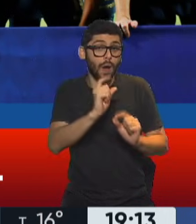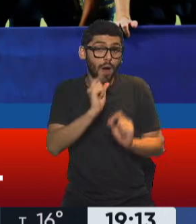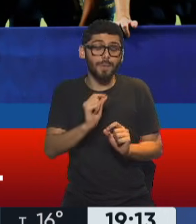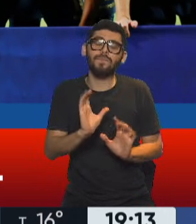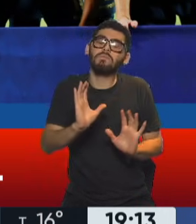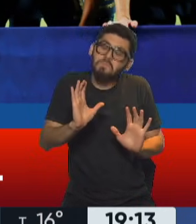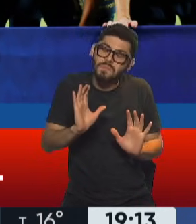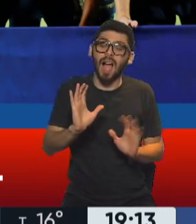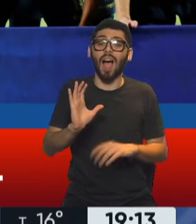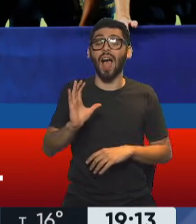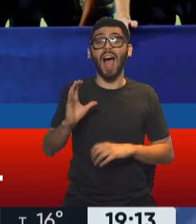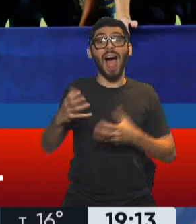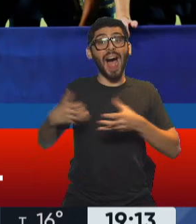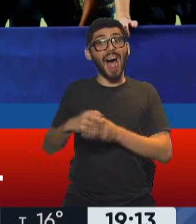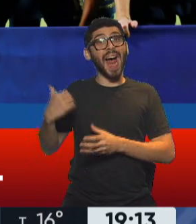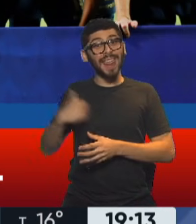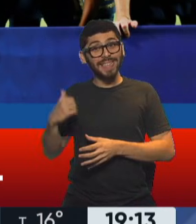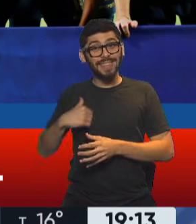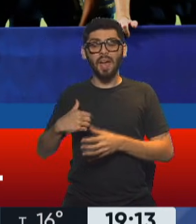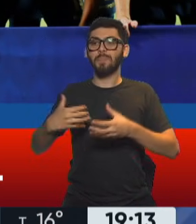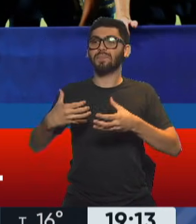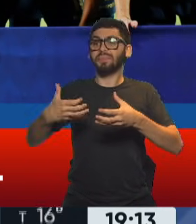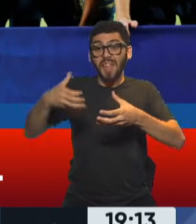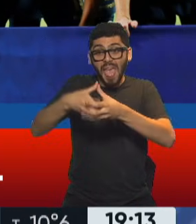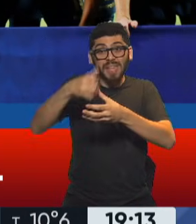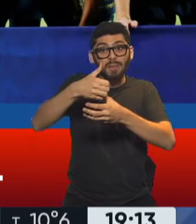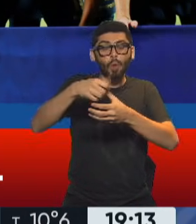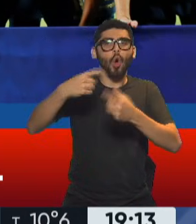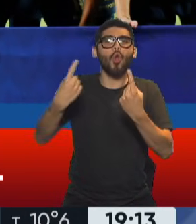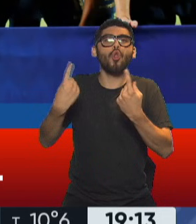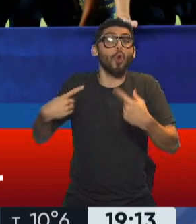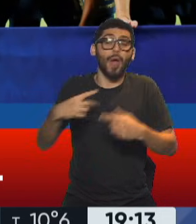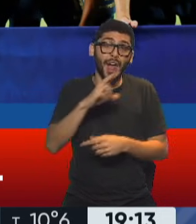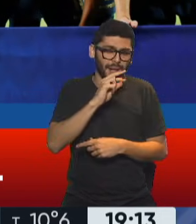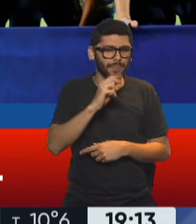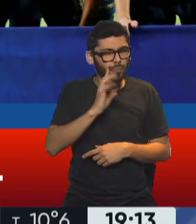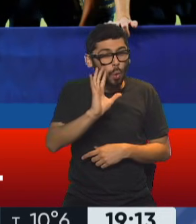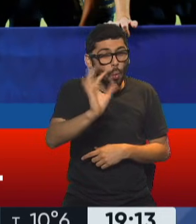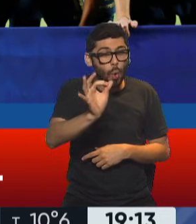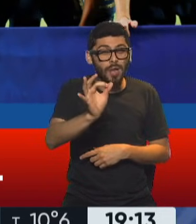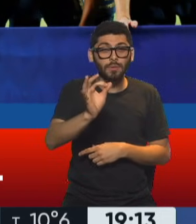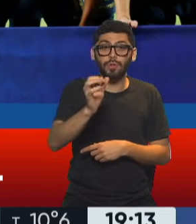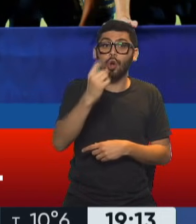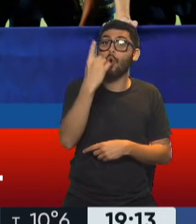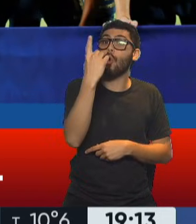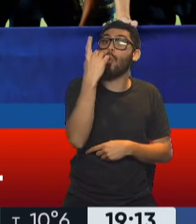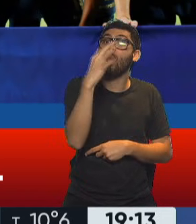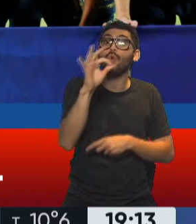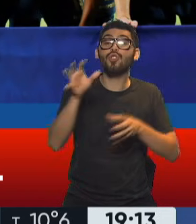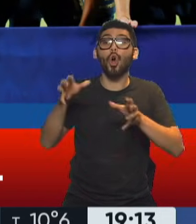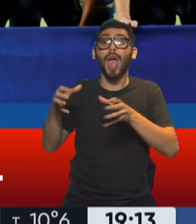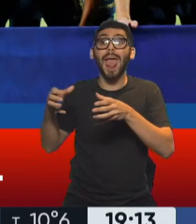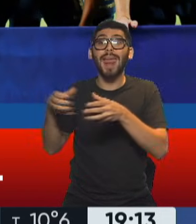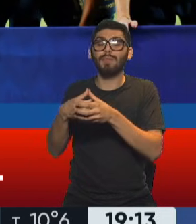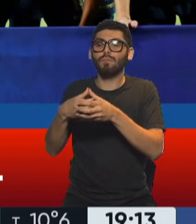tiene novedades con respecto al equipo. Vos sabés que es el único plantel que no rompió la burbuja. Rompió